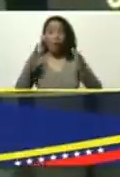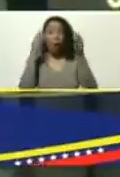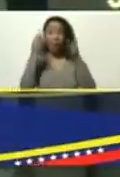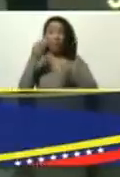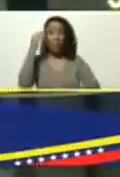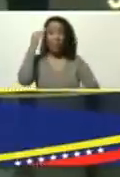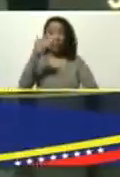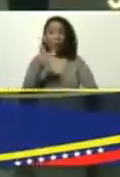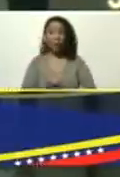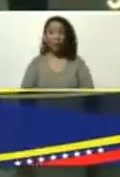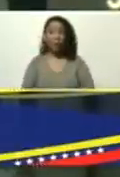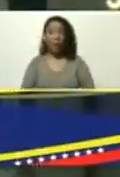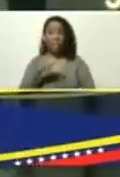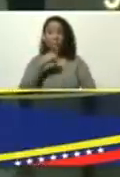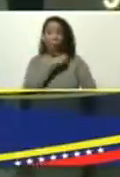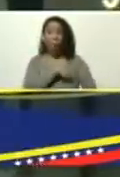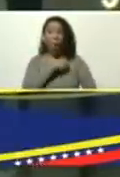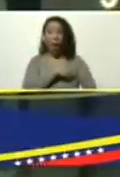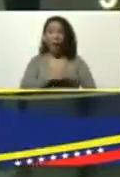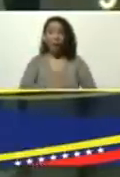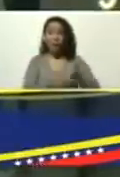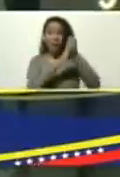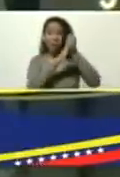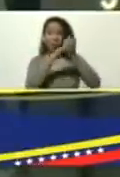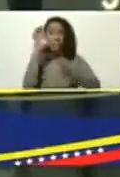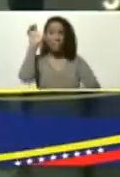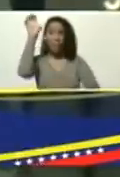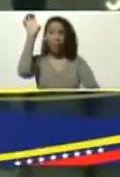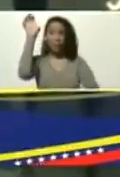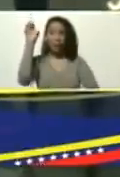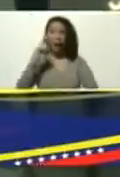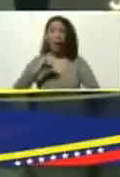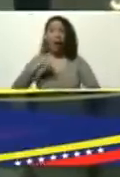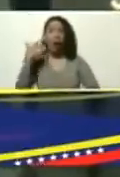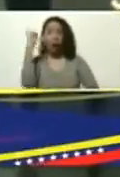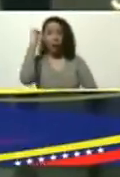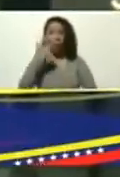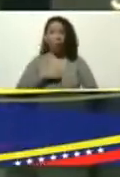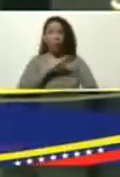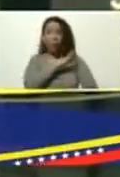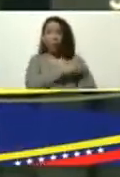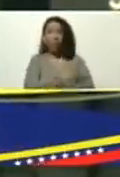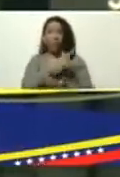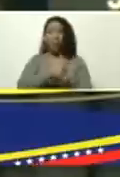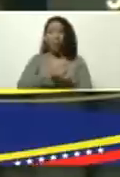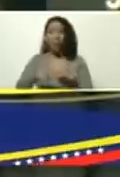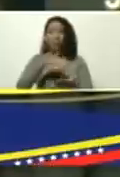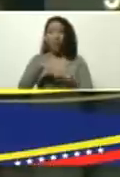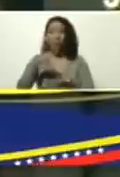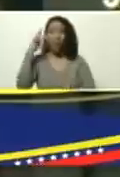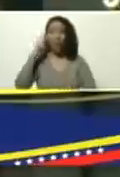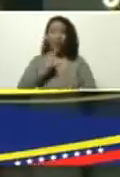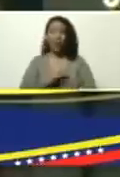oficiales morales, líderes y patriotas que cuenta nuestra Fuerza Armada Nacional Bolivariana.